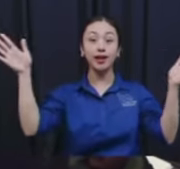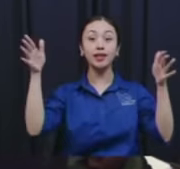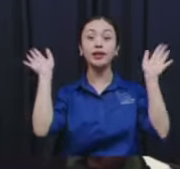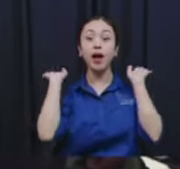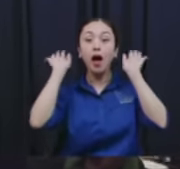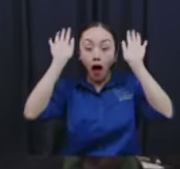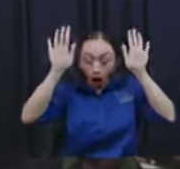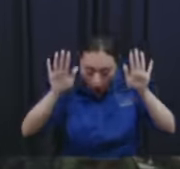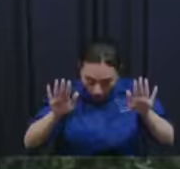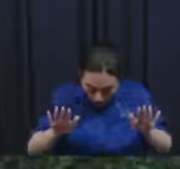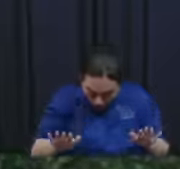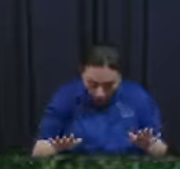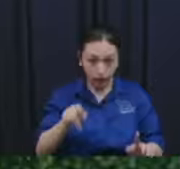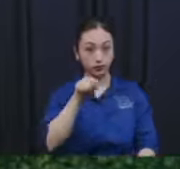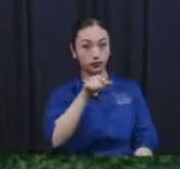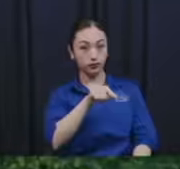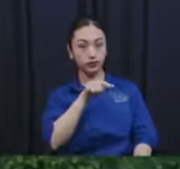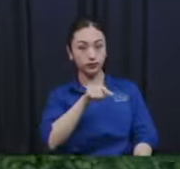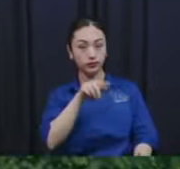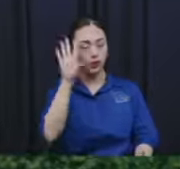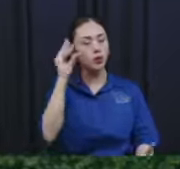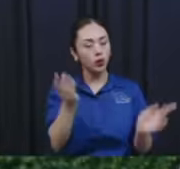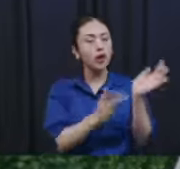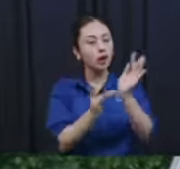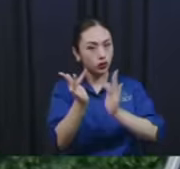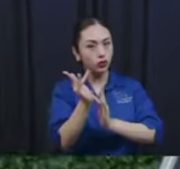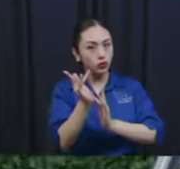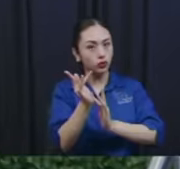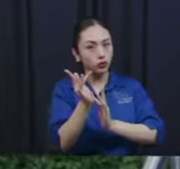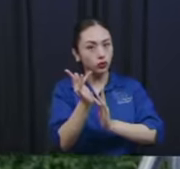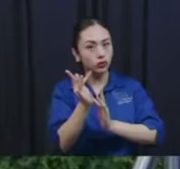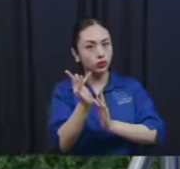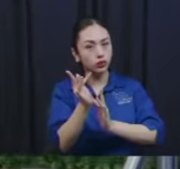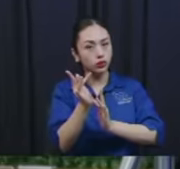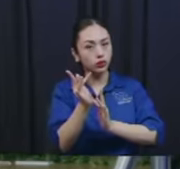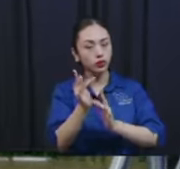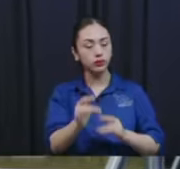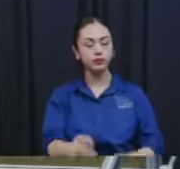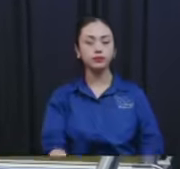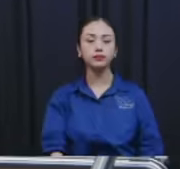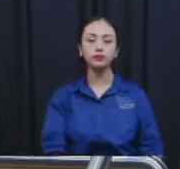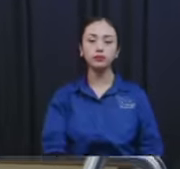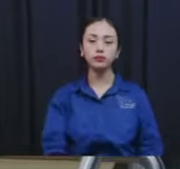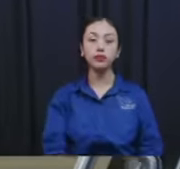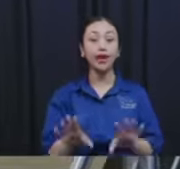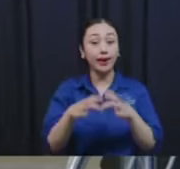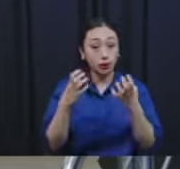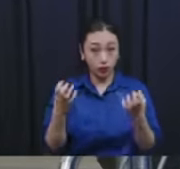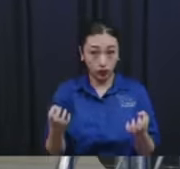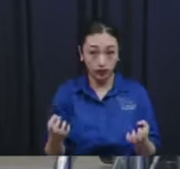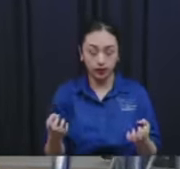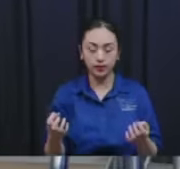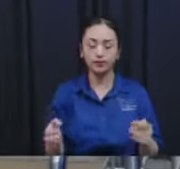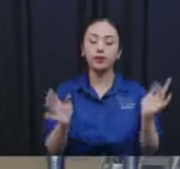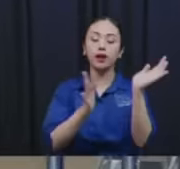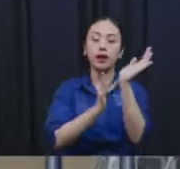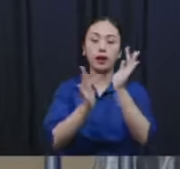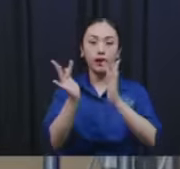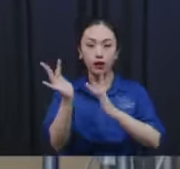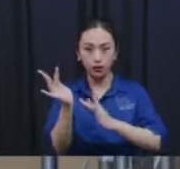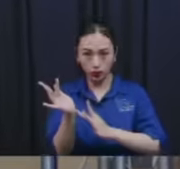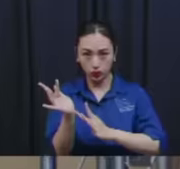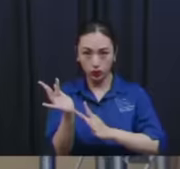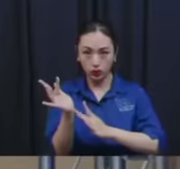no de Dios y era el señor Jesucristo entonces viene el señor Jesucristo a la